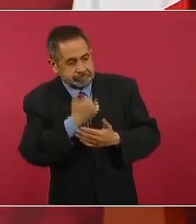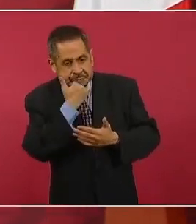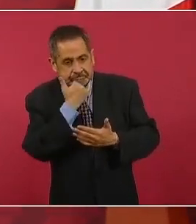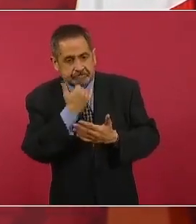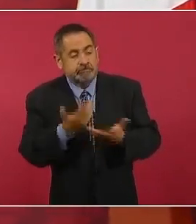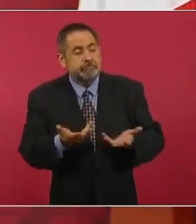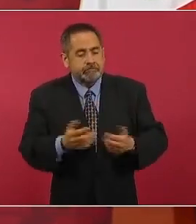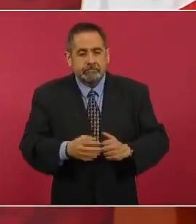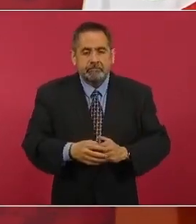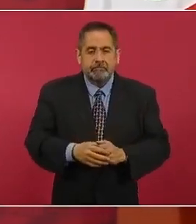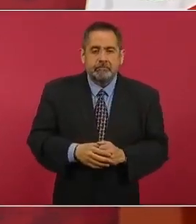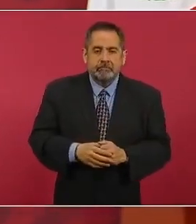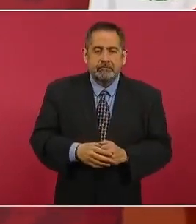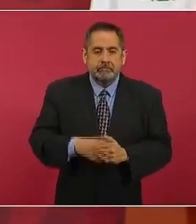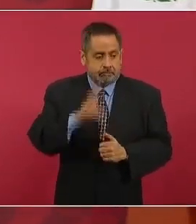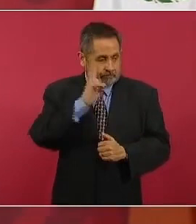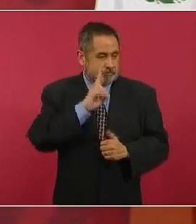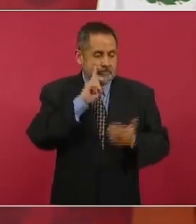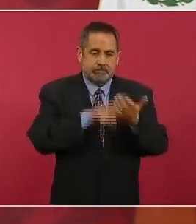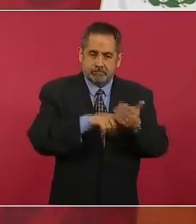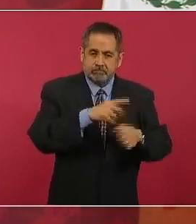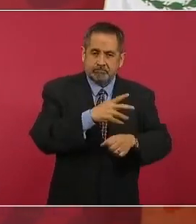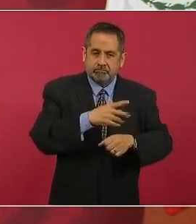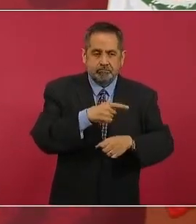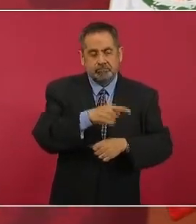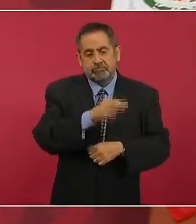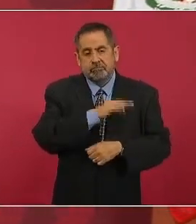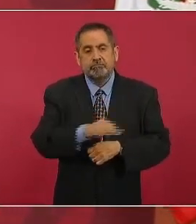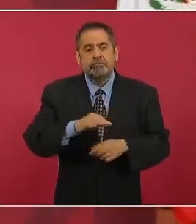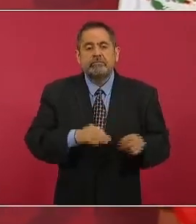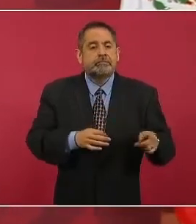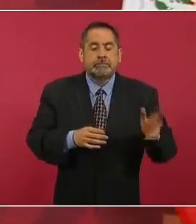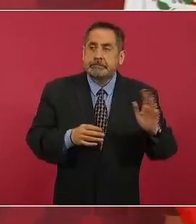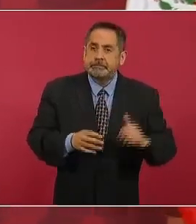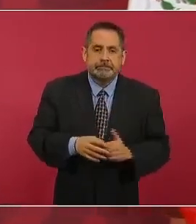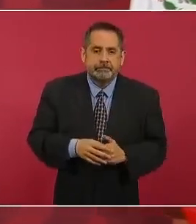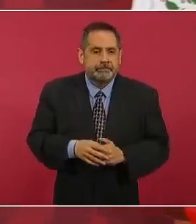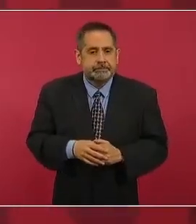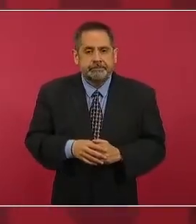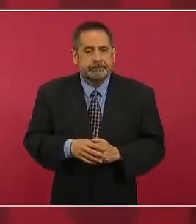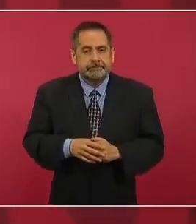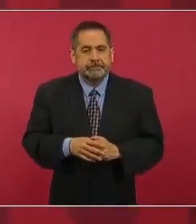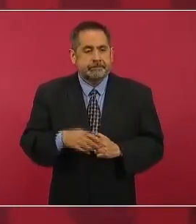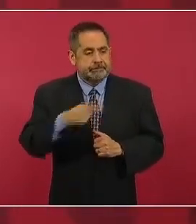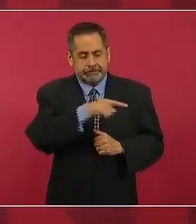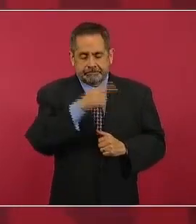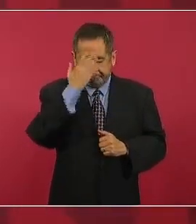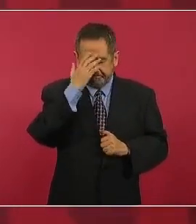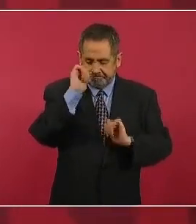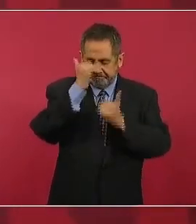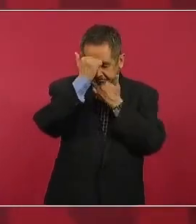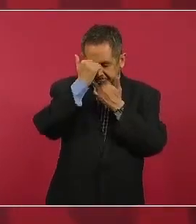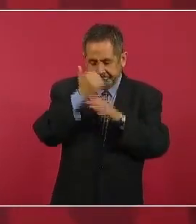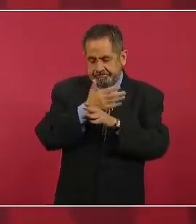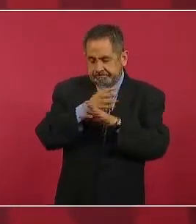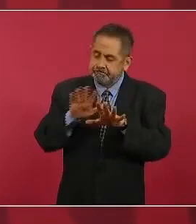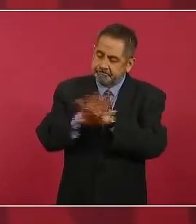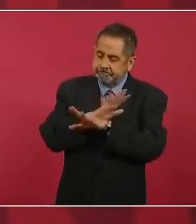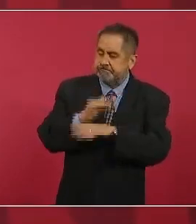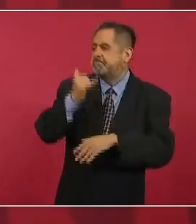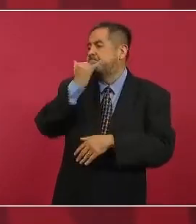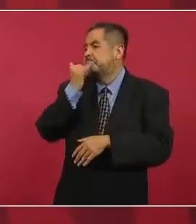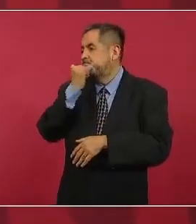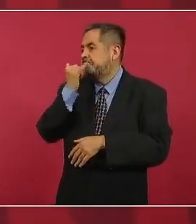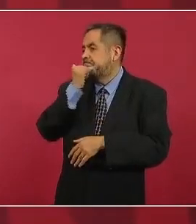a ver si son capaces de de rectificar y no